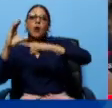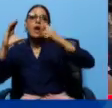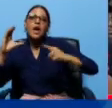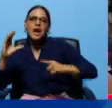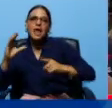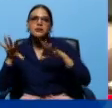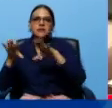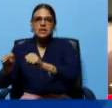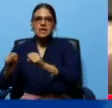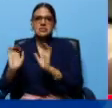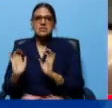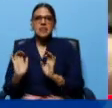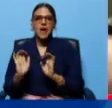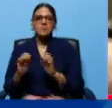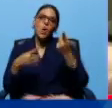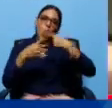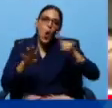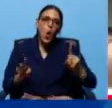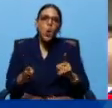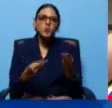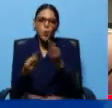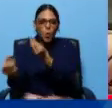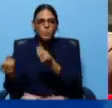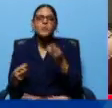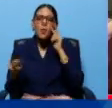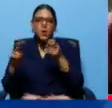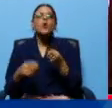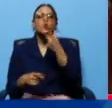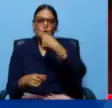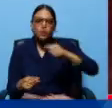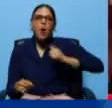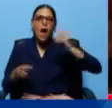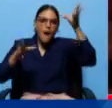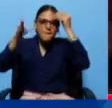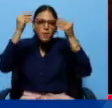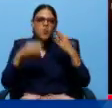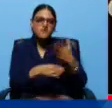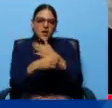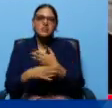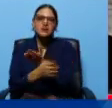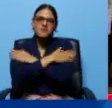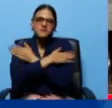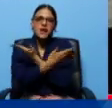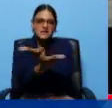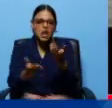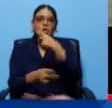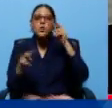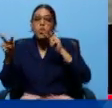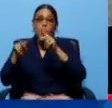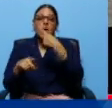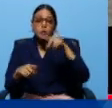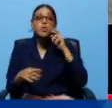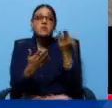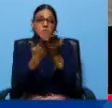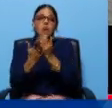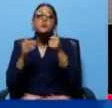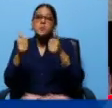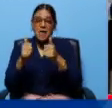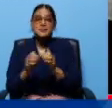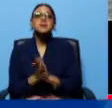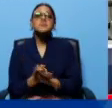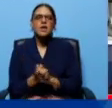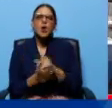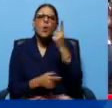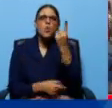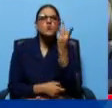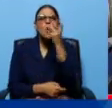De la combustión al hidrógeno y a la electricidad. Bueno, muchachos, aprovechen al máximo. Se le ve cara de buenos alumnos todos. Del 1